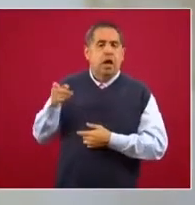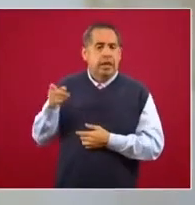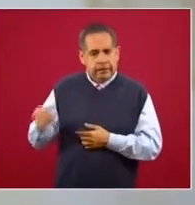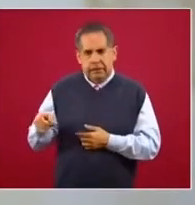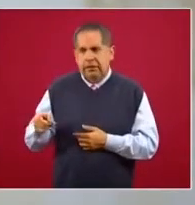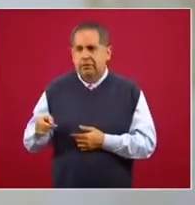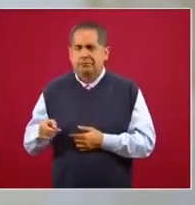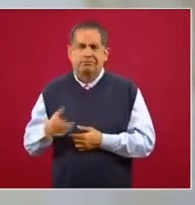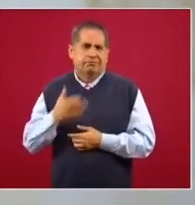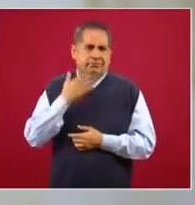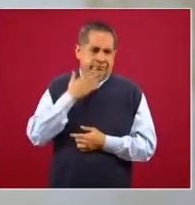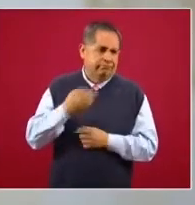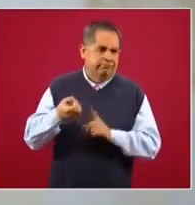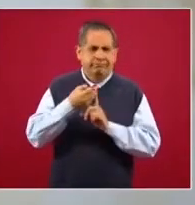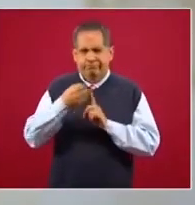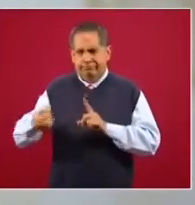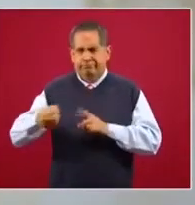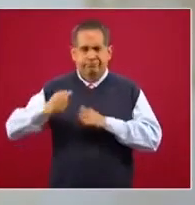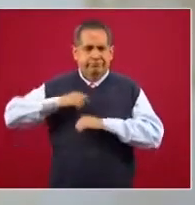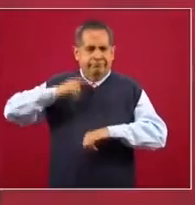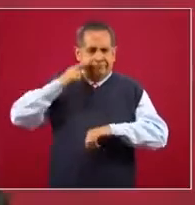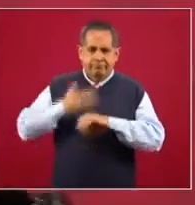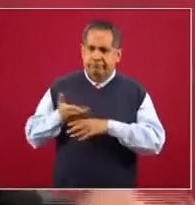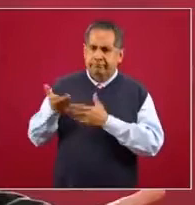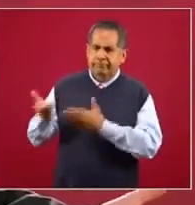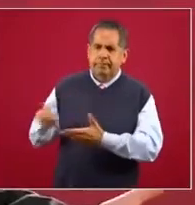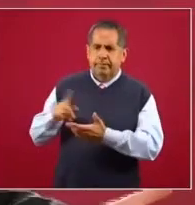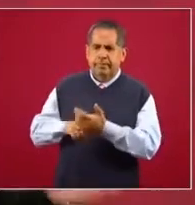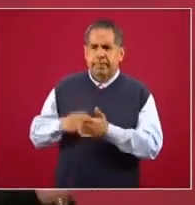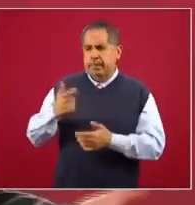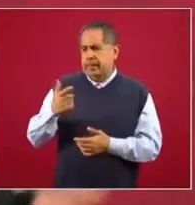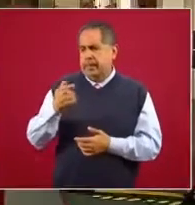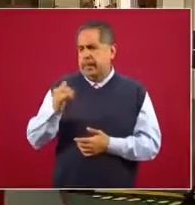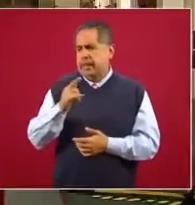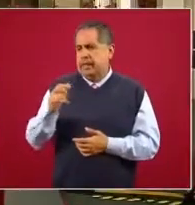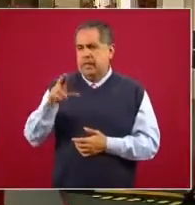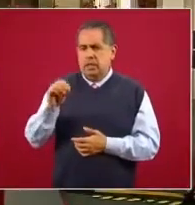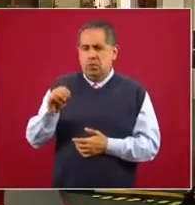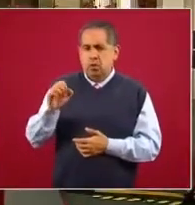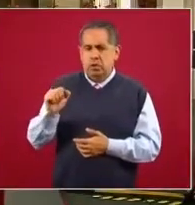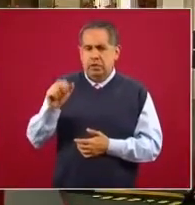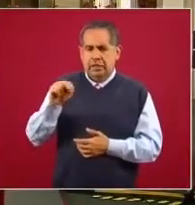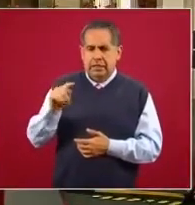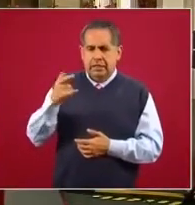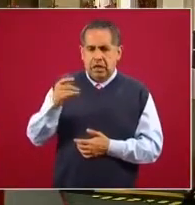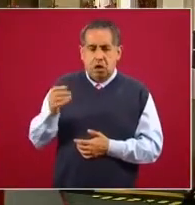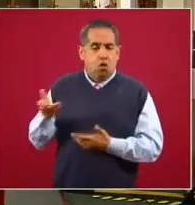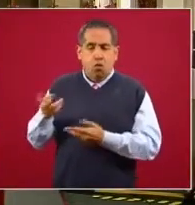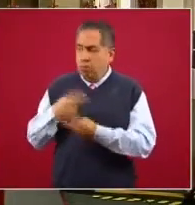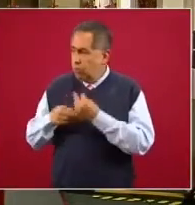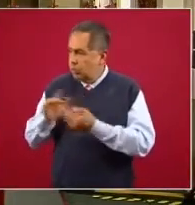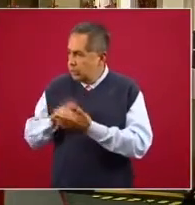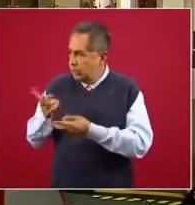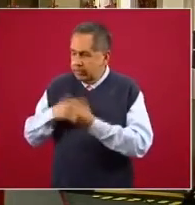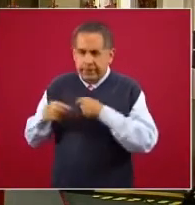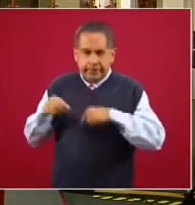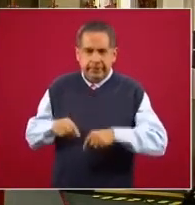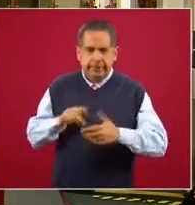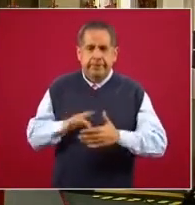sido muy bien organizado y presidido aquí por Guillermo Santiago, quien nos acompaña. Muchas gracias, Guillermo,